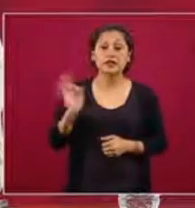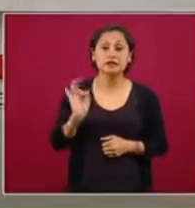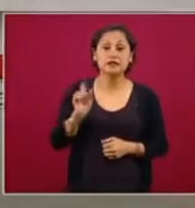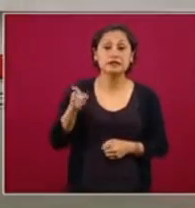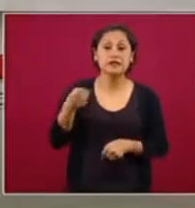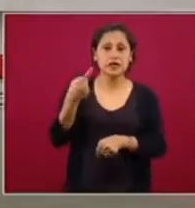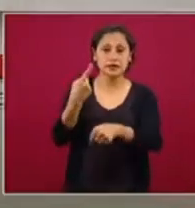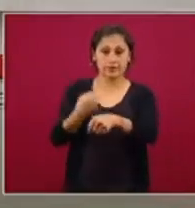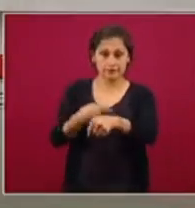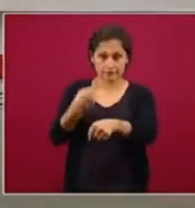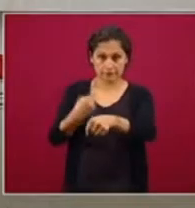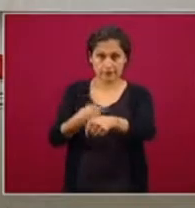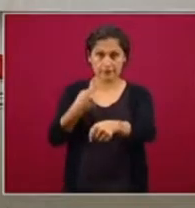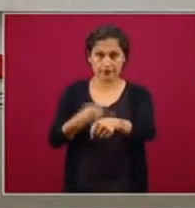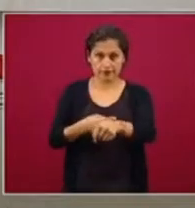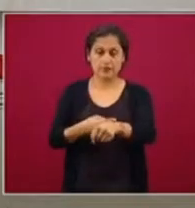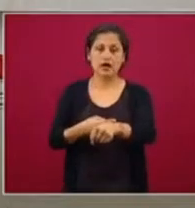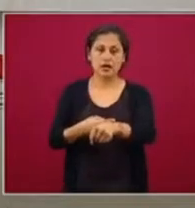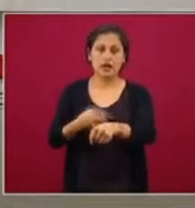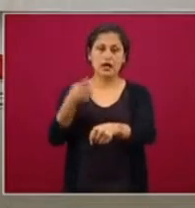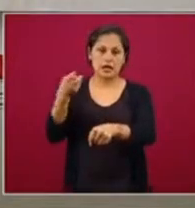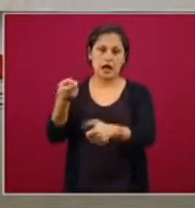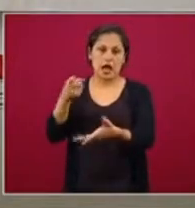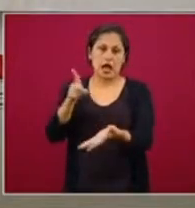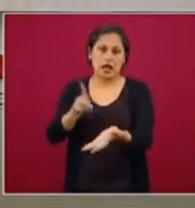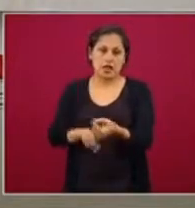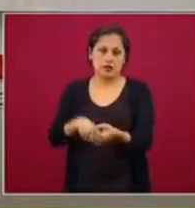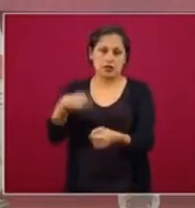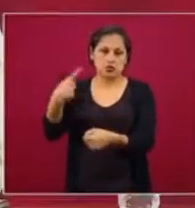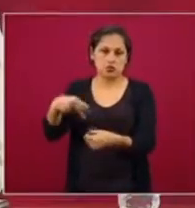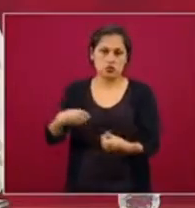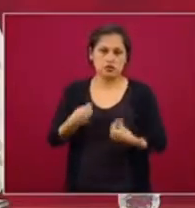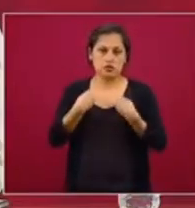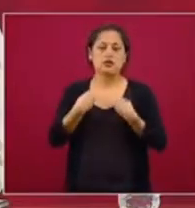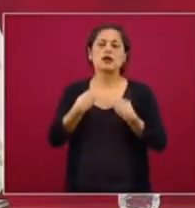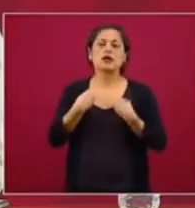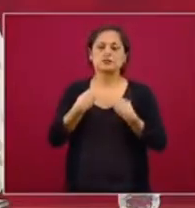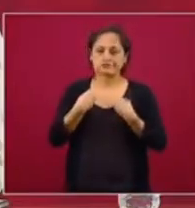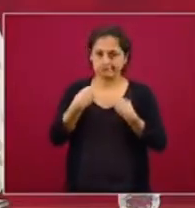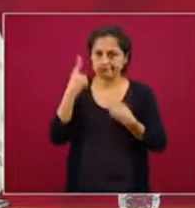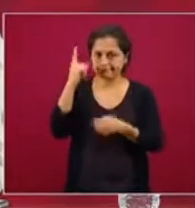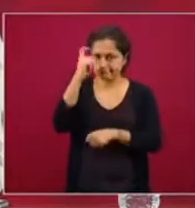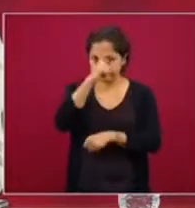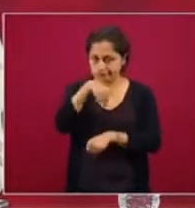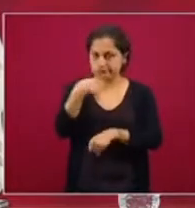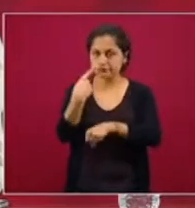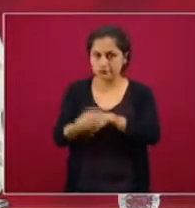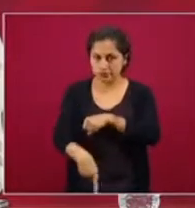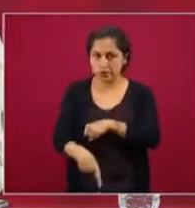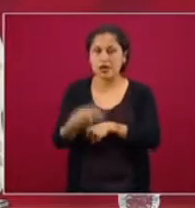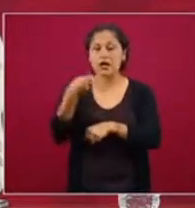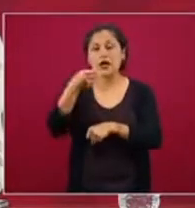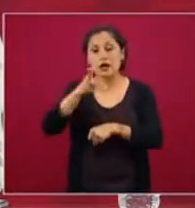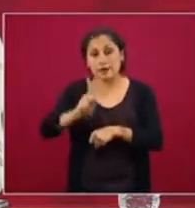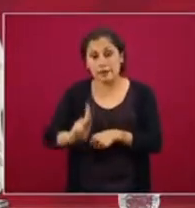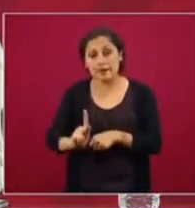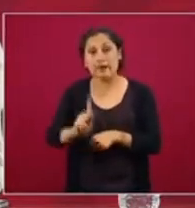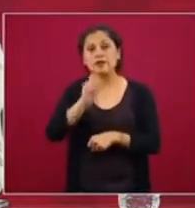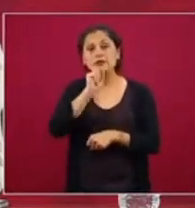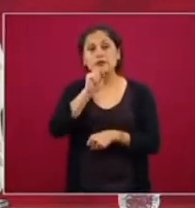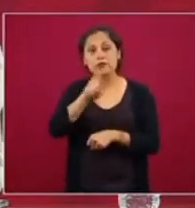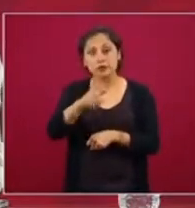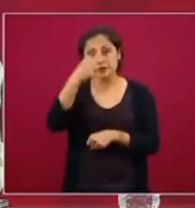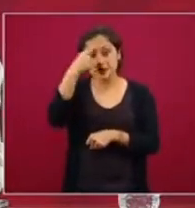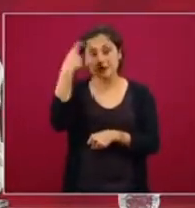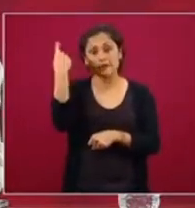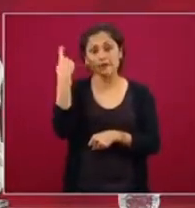es un riesgo, obviamente, para la persona, pero en términos de la preparación y respuesta ante una epidemia, para la